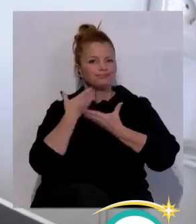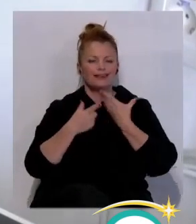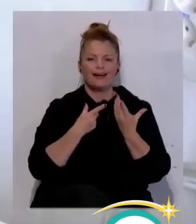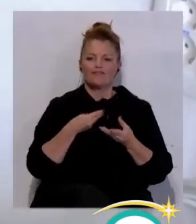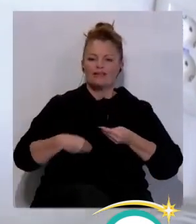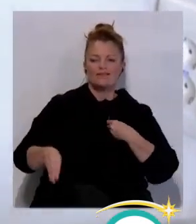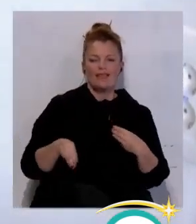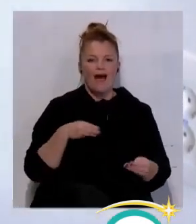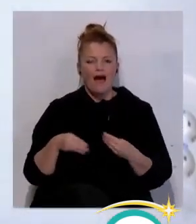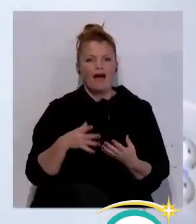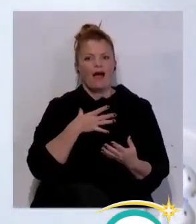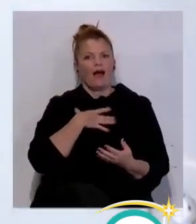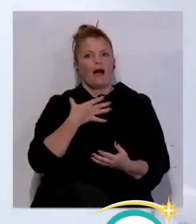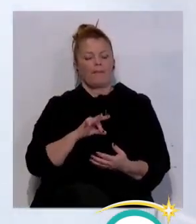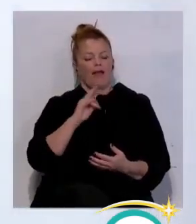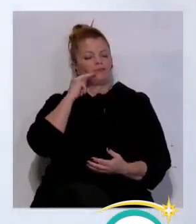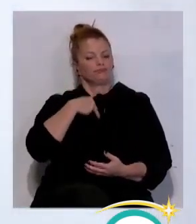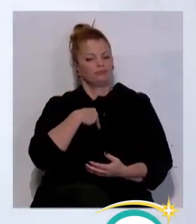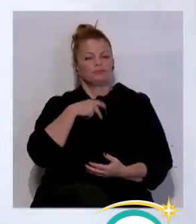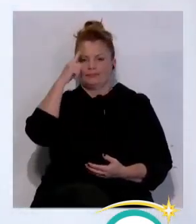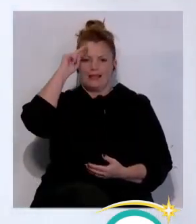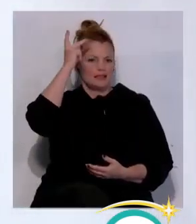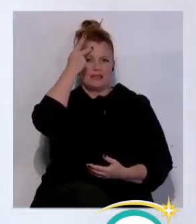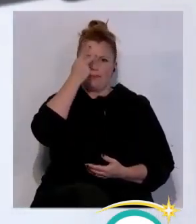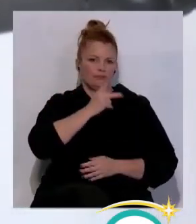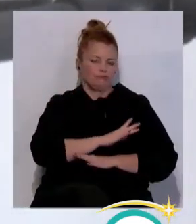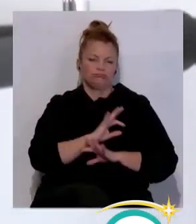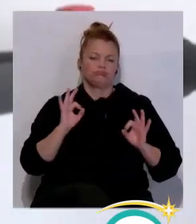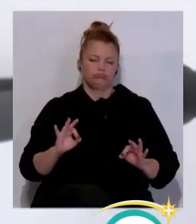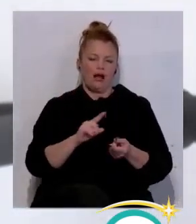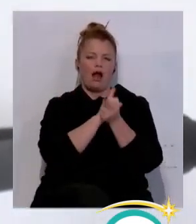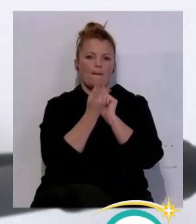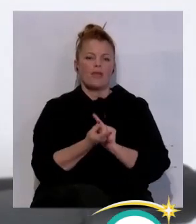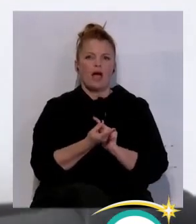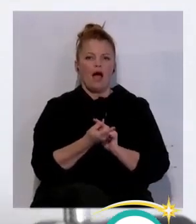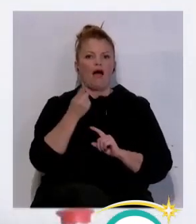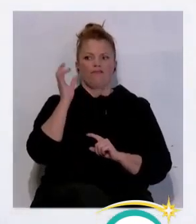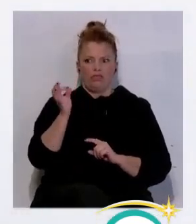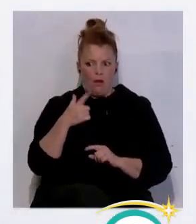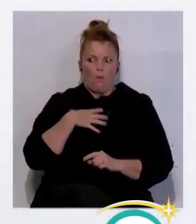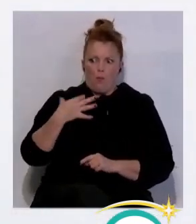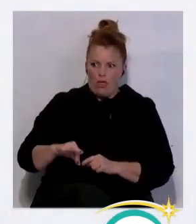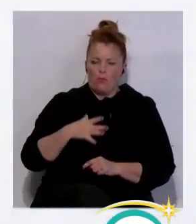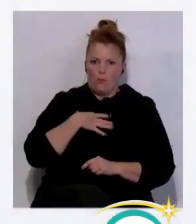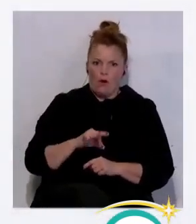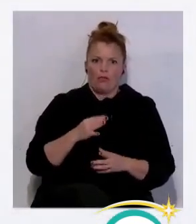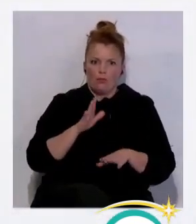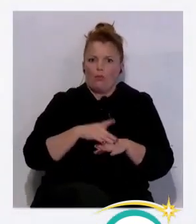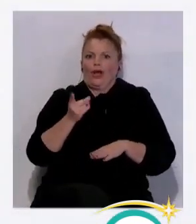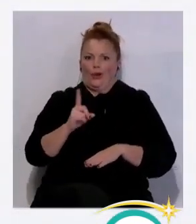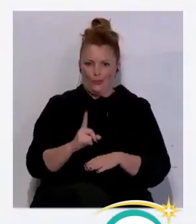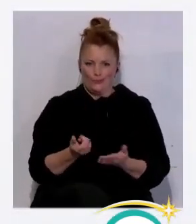flexibilidad, se ven capaces de hacer muchas cosas y cambia el chip totalmente, cambia. Ellos se ven que pueden volver otra vez a reinsertarse y a volver otra vez a la